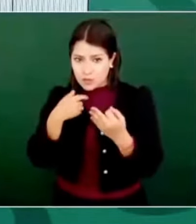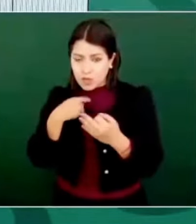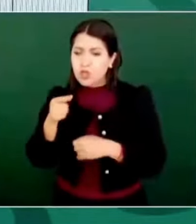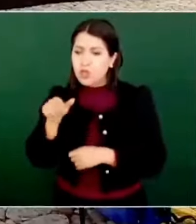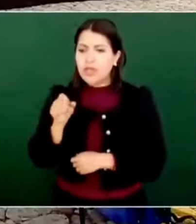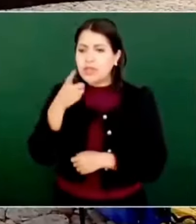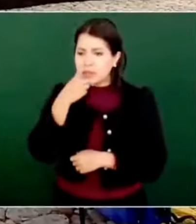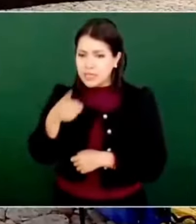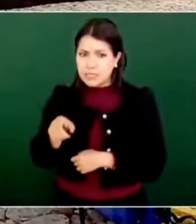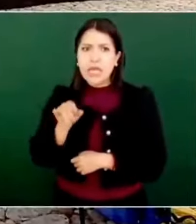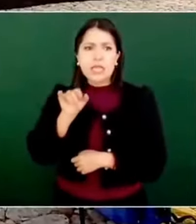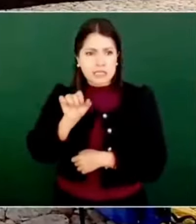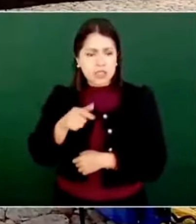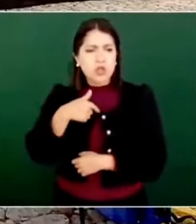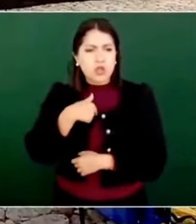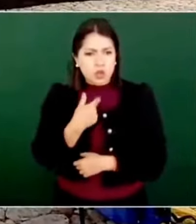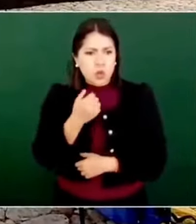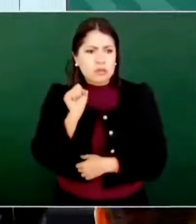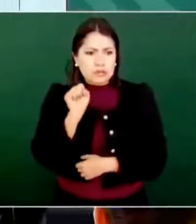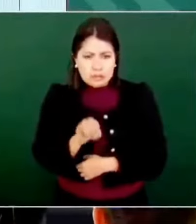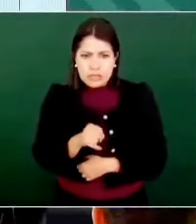participé y